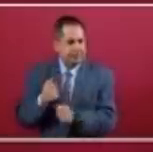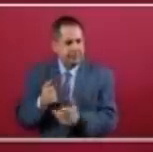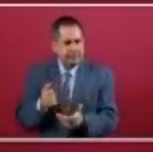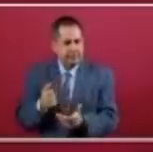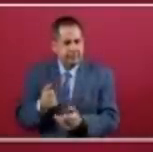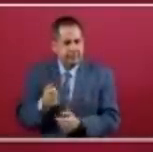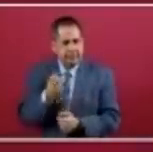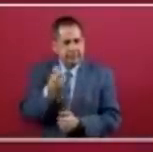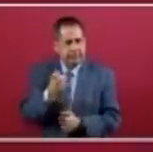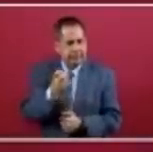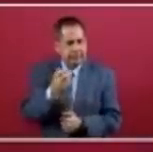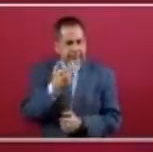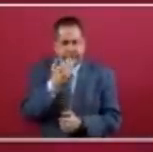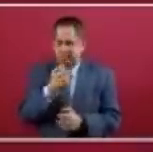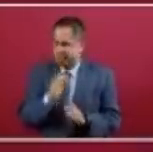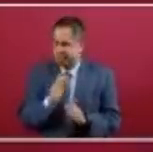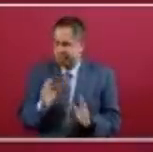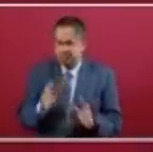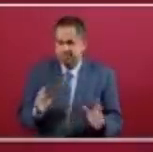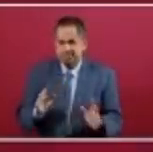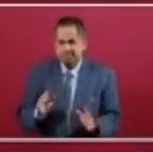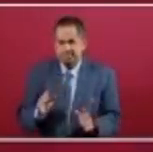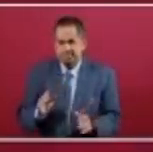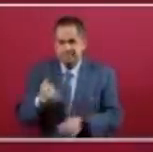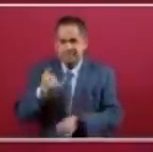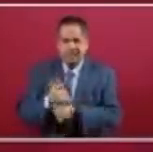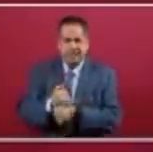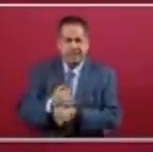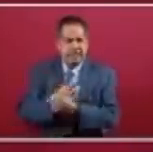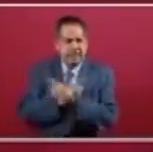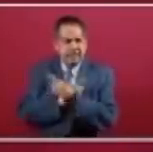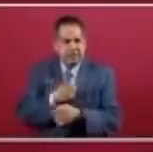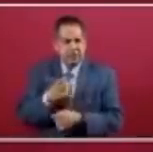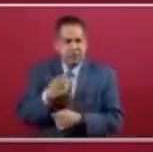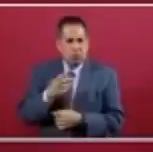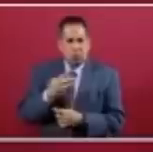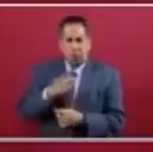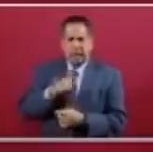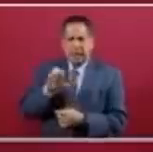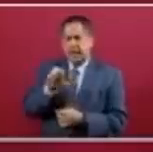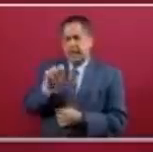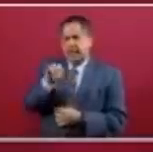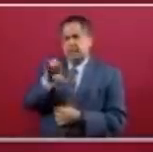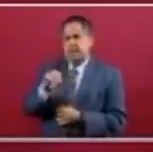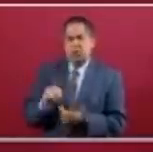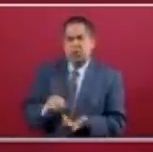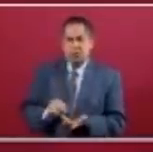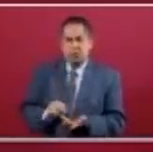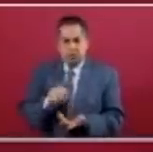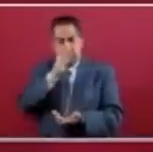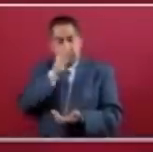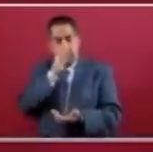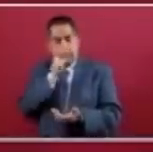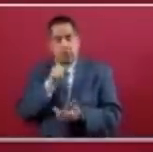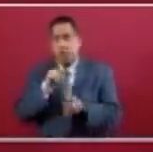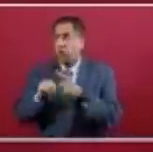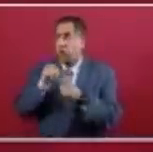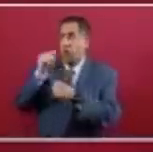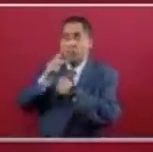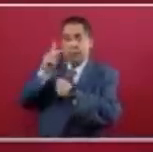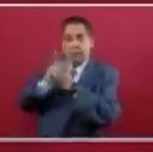Eso es totalmente inmoral. Eso no puede hacerse en otros